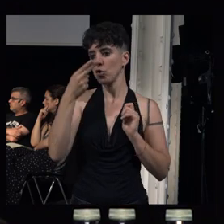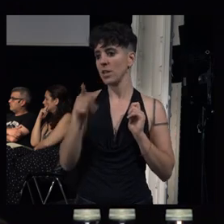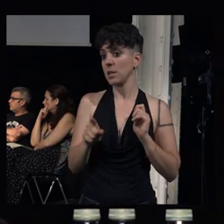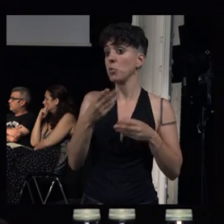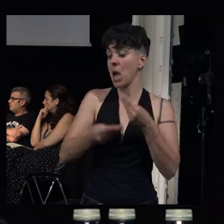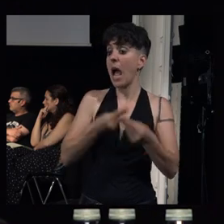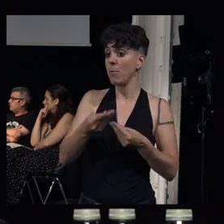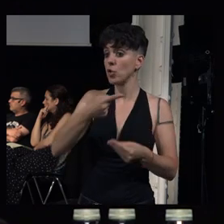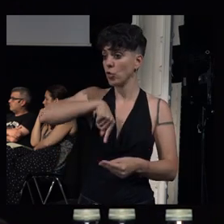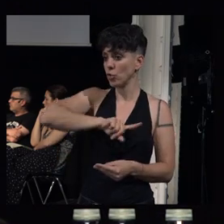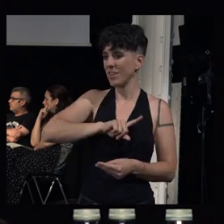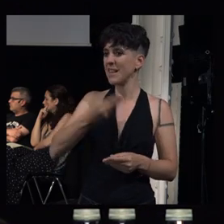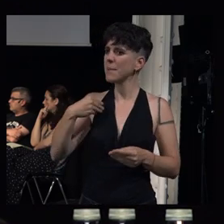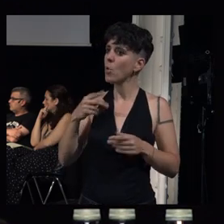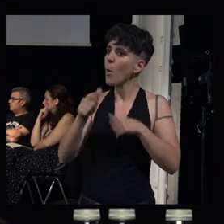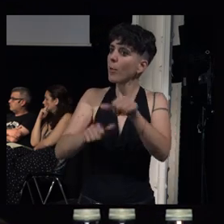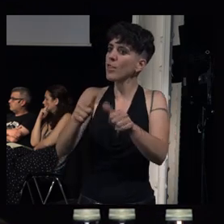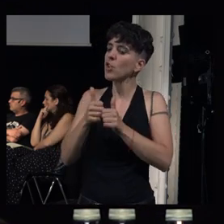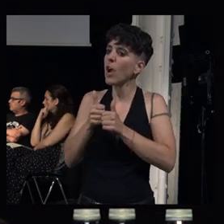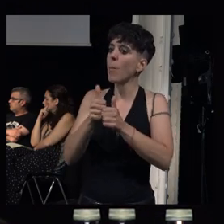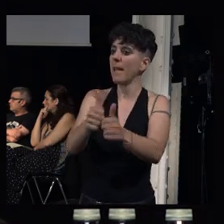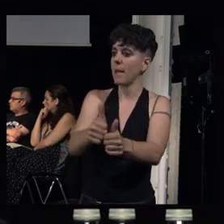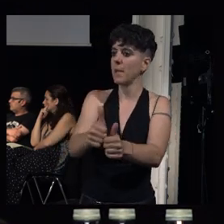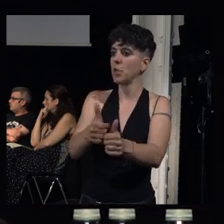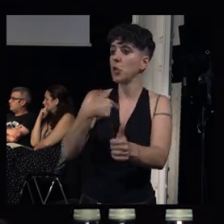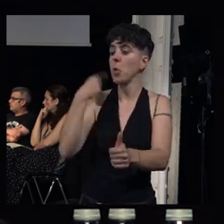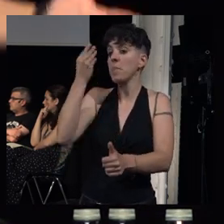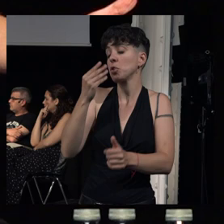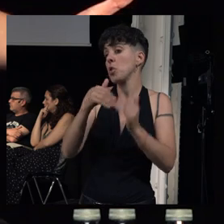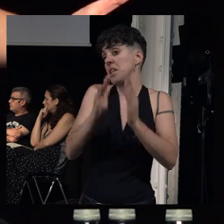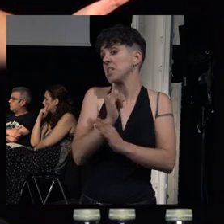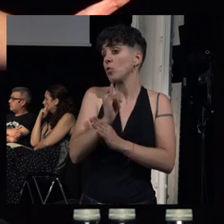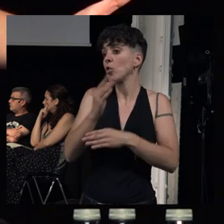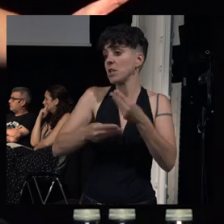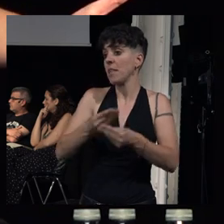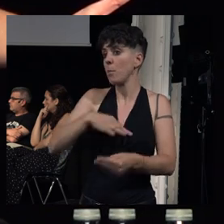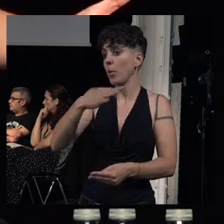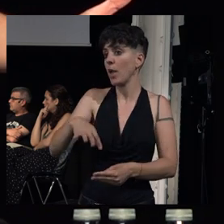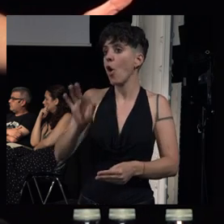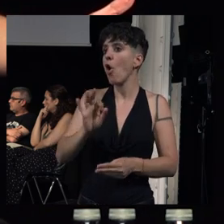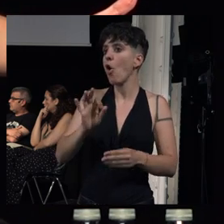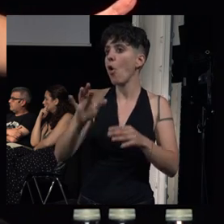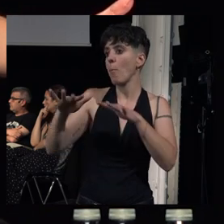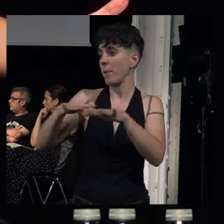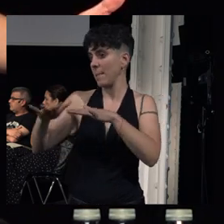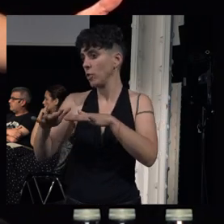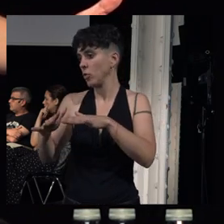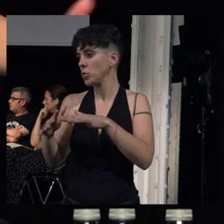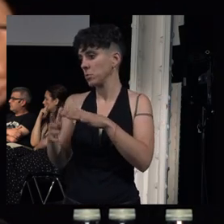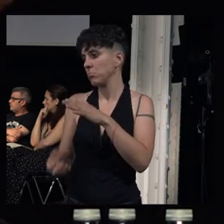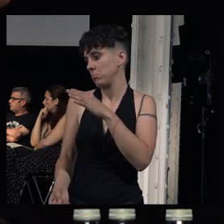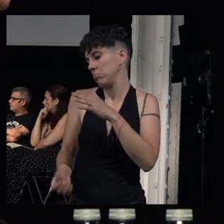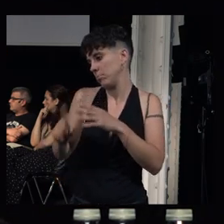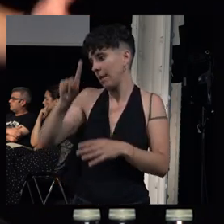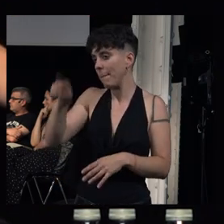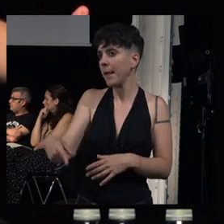proceso de acompañamiento es un proceso que también se puede hacer desde las propias instituciones o que podría surgir desde los propios movimientos, ¿no? Y que